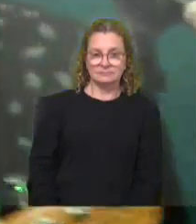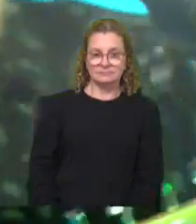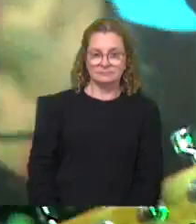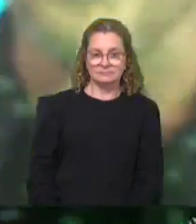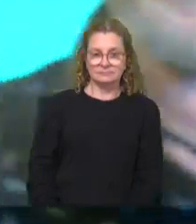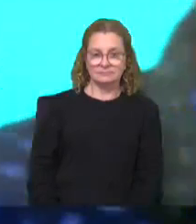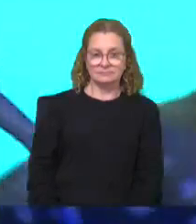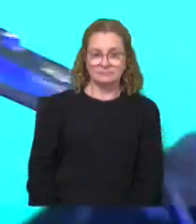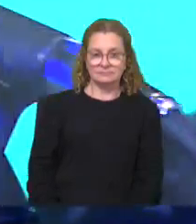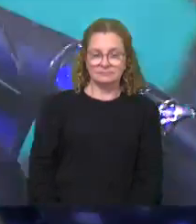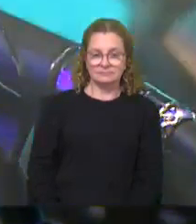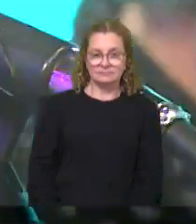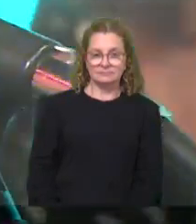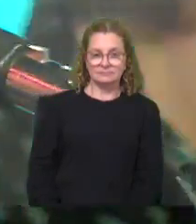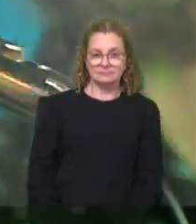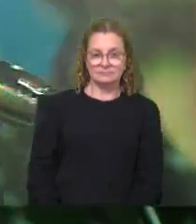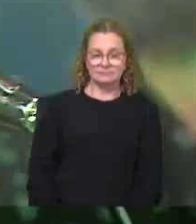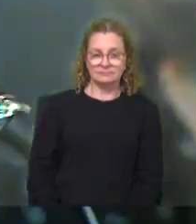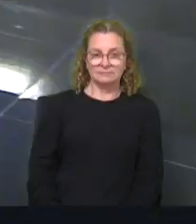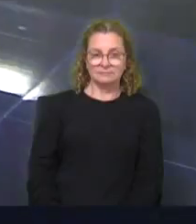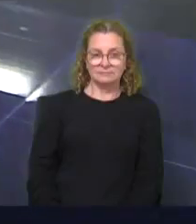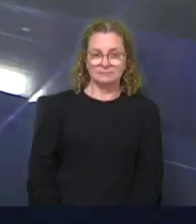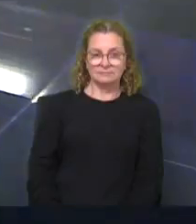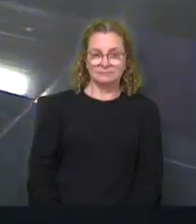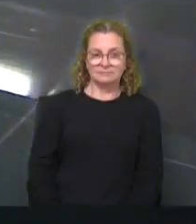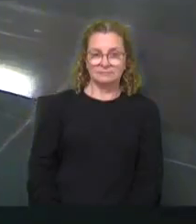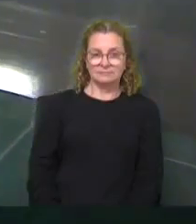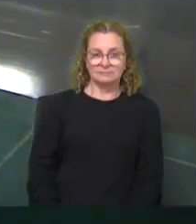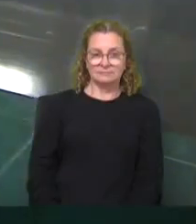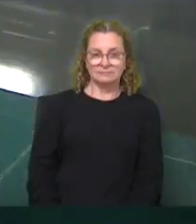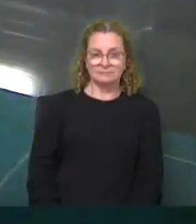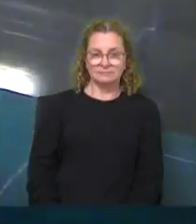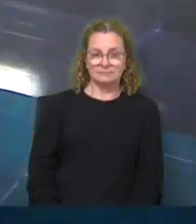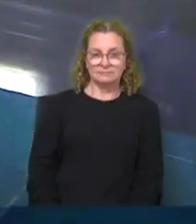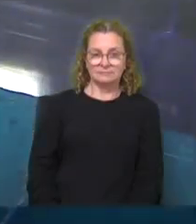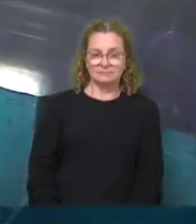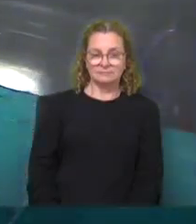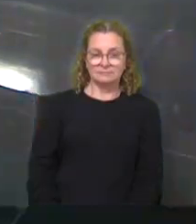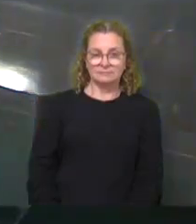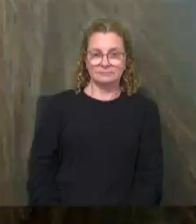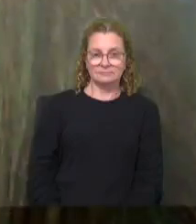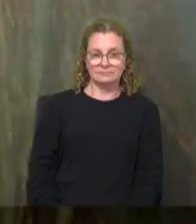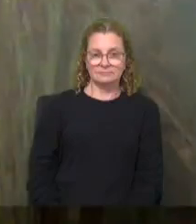esquiva el despertar cuando no está.